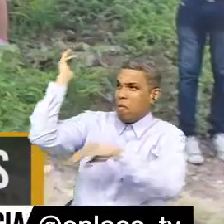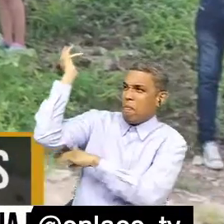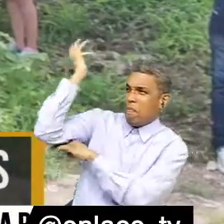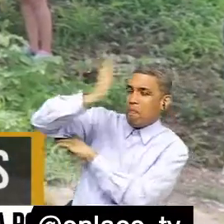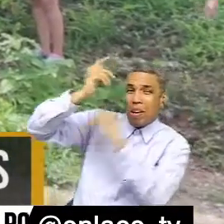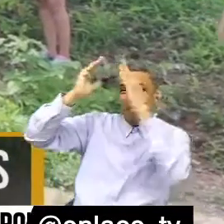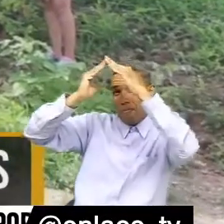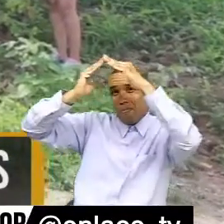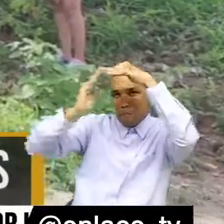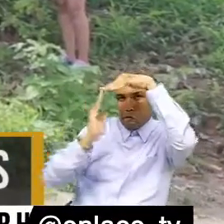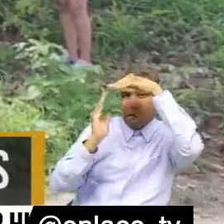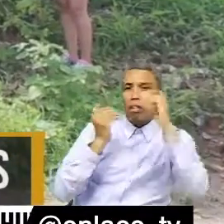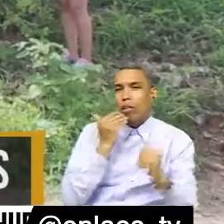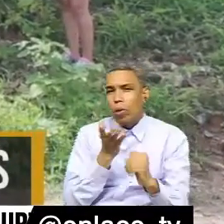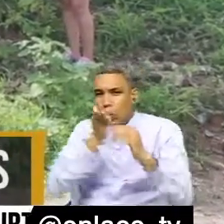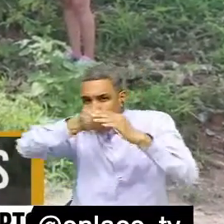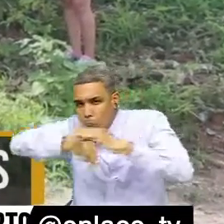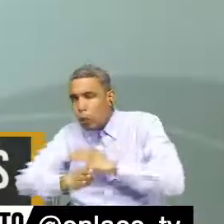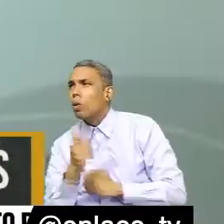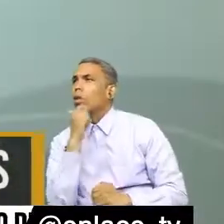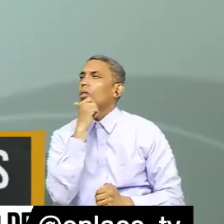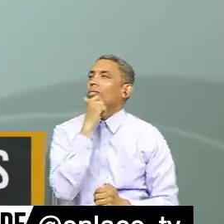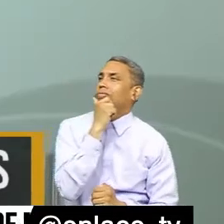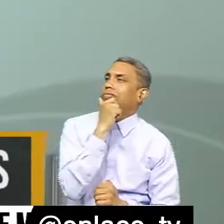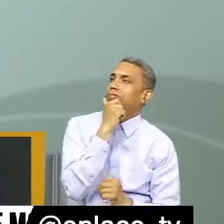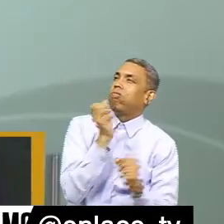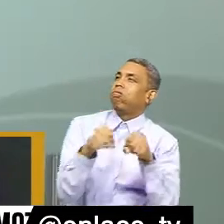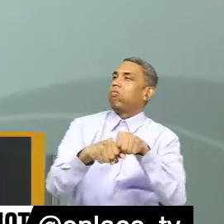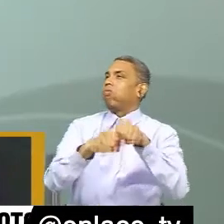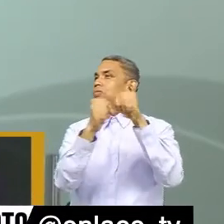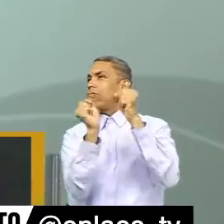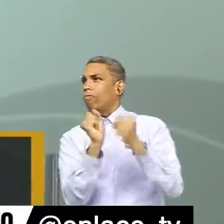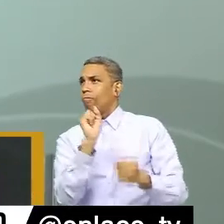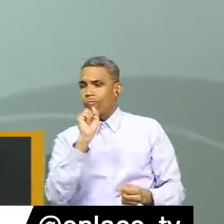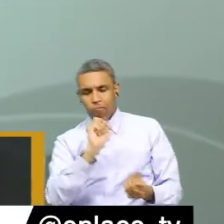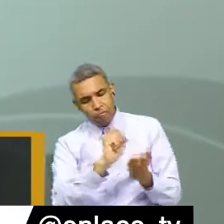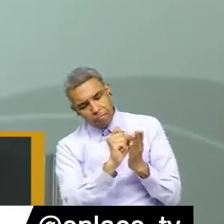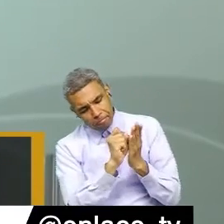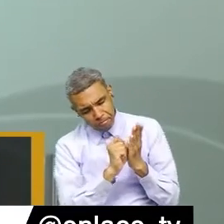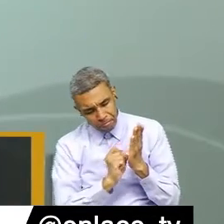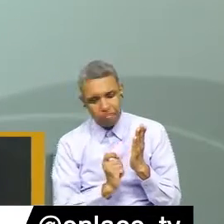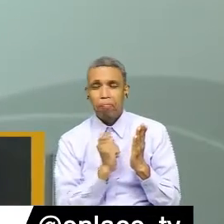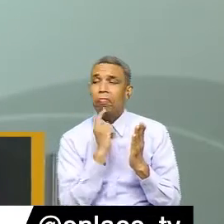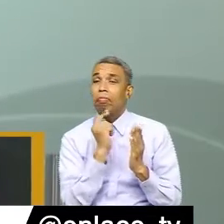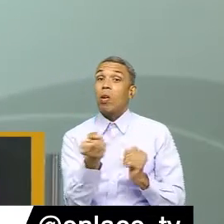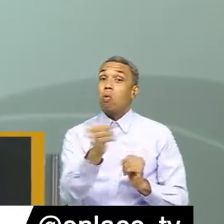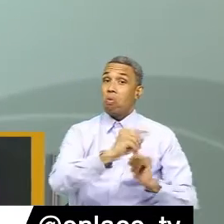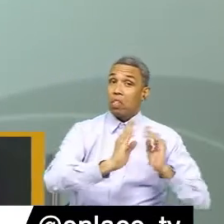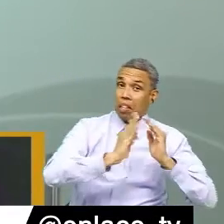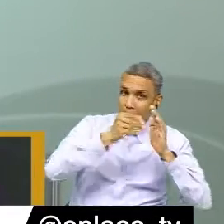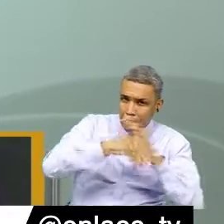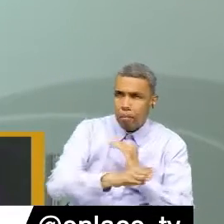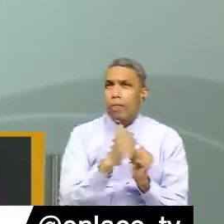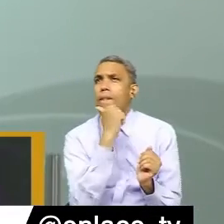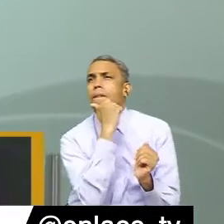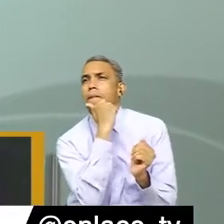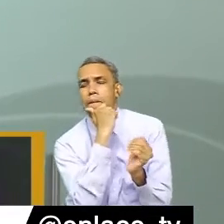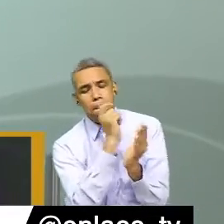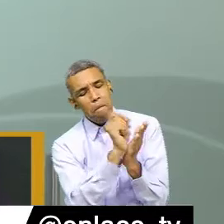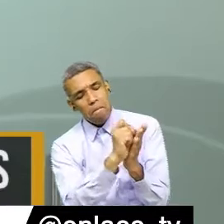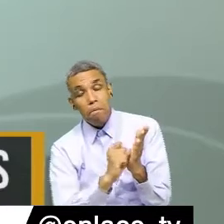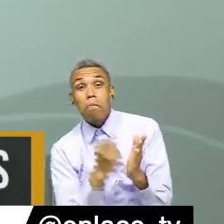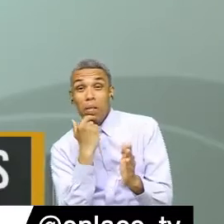pérdidas de la familia en qué condiciones se encuentran o lítica viviendo o están pasando la noche las viviendas a las que